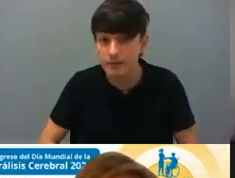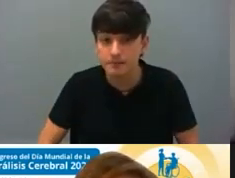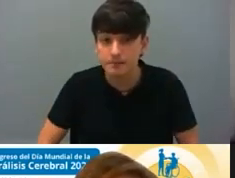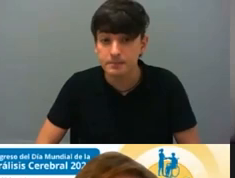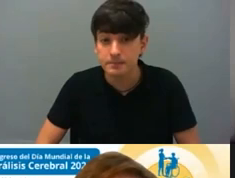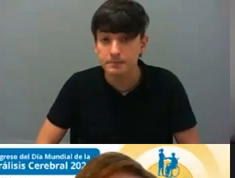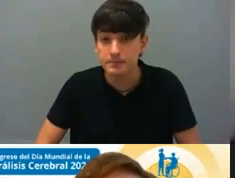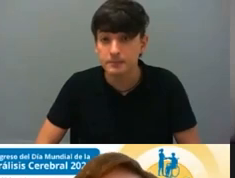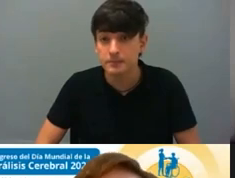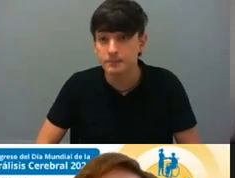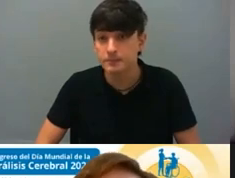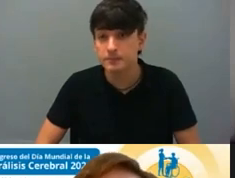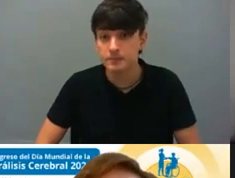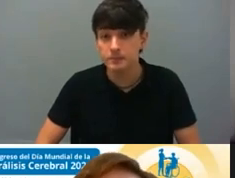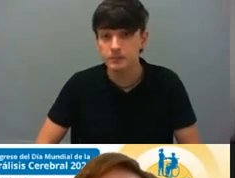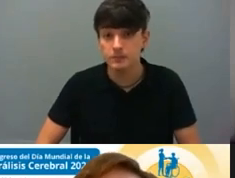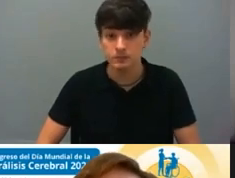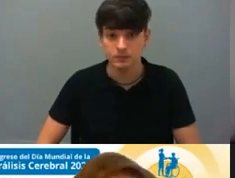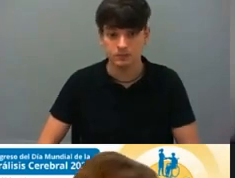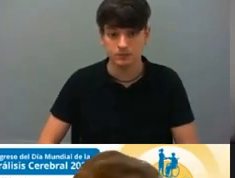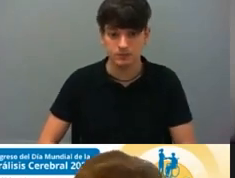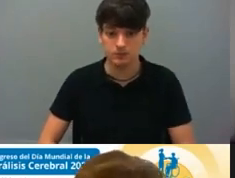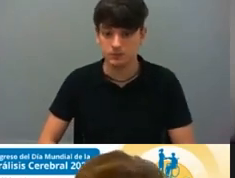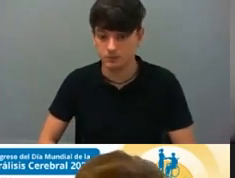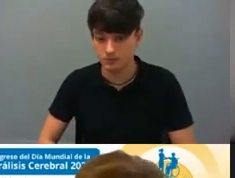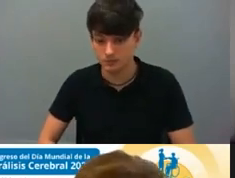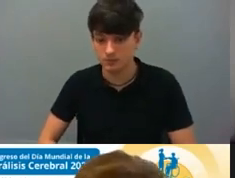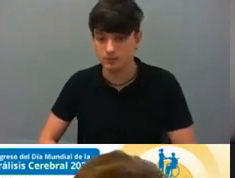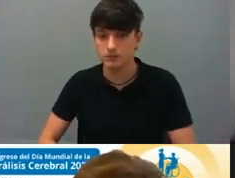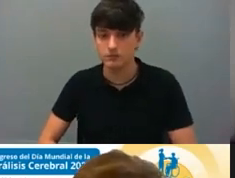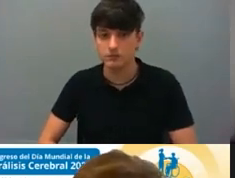Sí, nuevamente. Sí, ya hemos conseguido conectarlo.